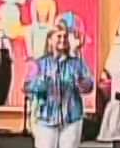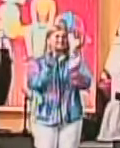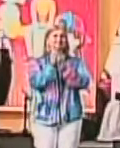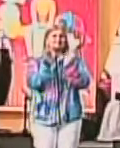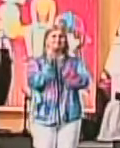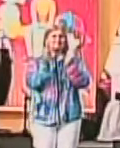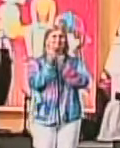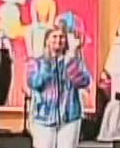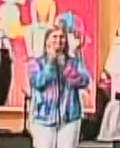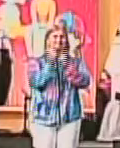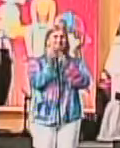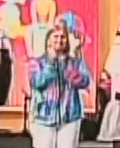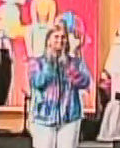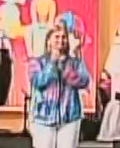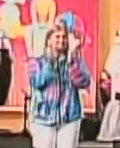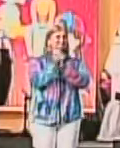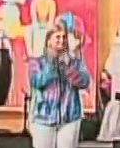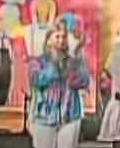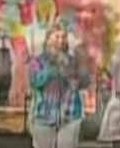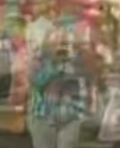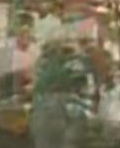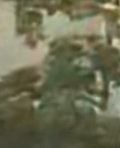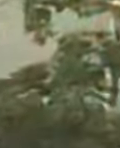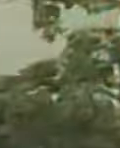Caracas, nada más y nada menos.